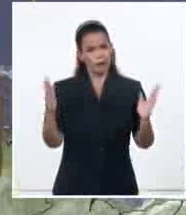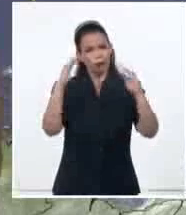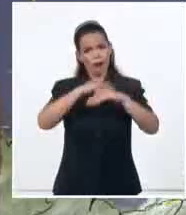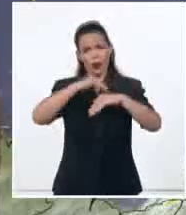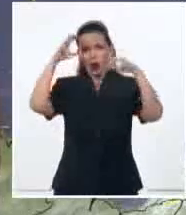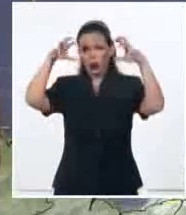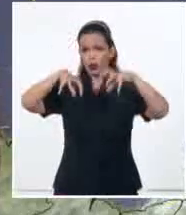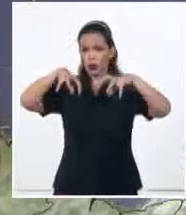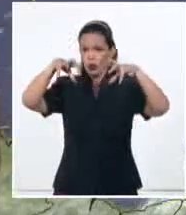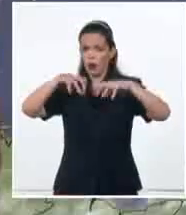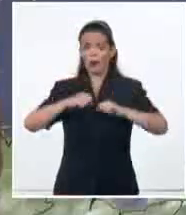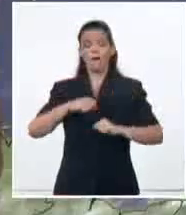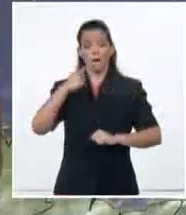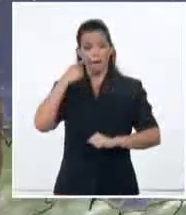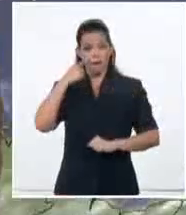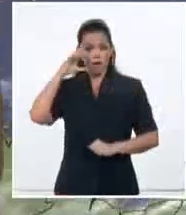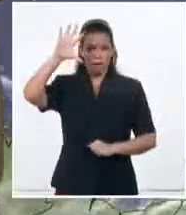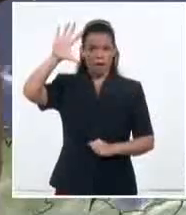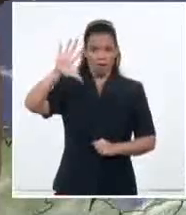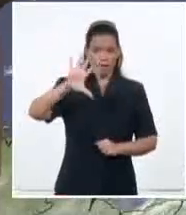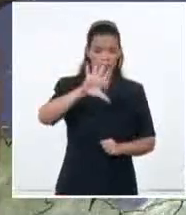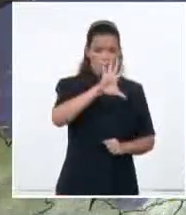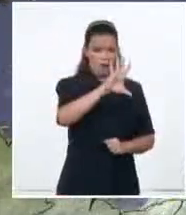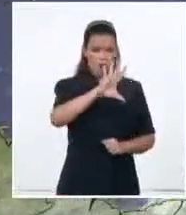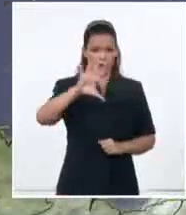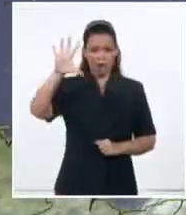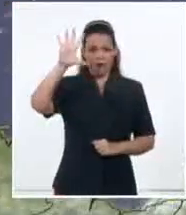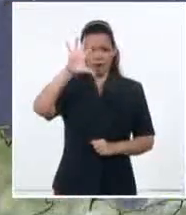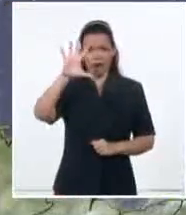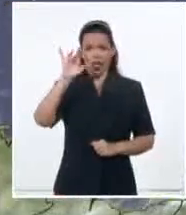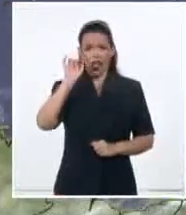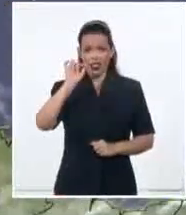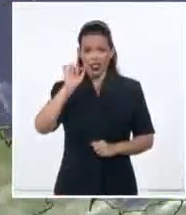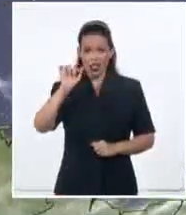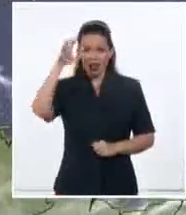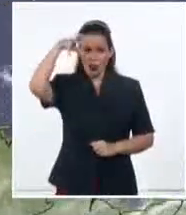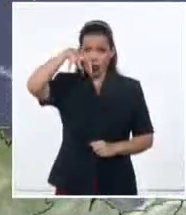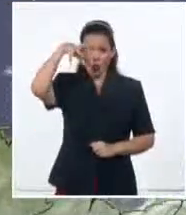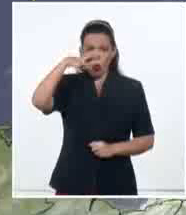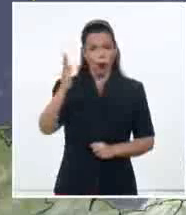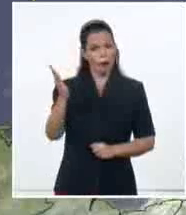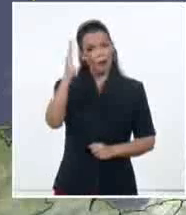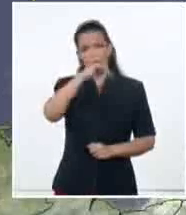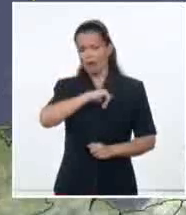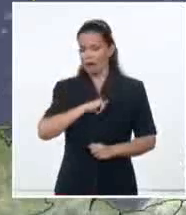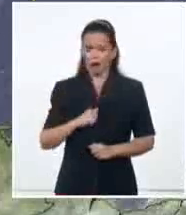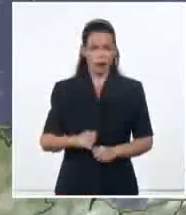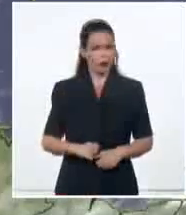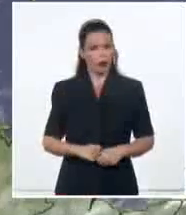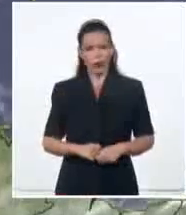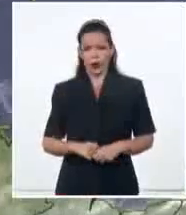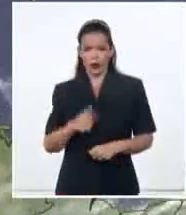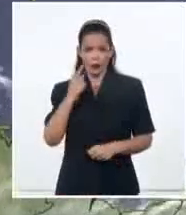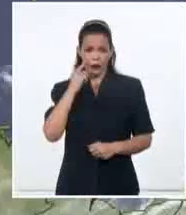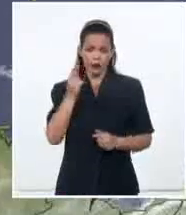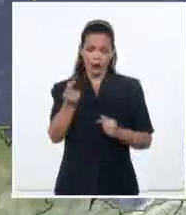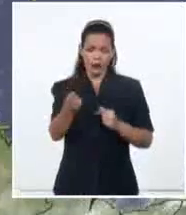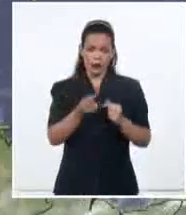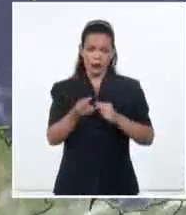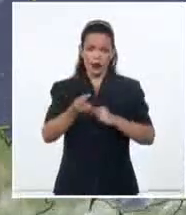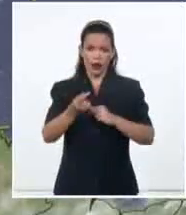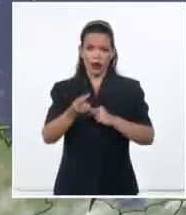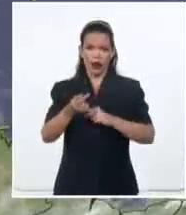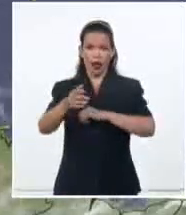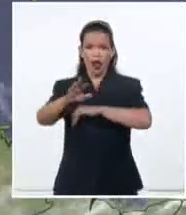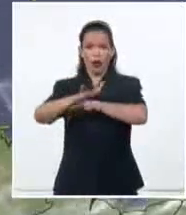nacional que pudiera traer lluvias, aunque tenemos aquí algunos nublados bajos que llegan a zonas de la costa norte occidental,